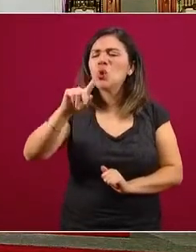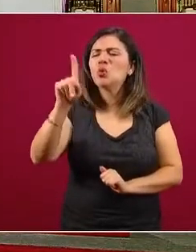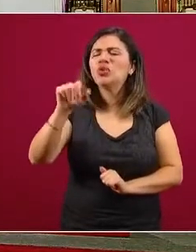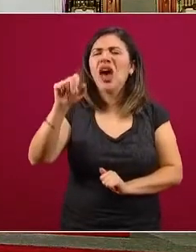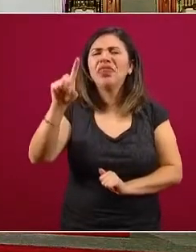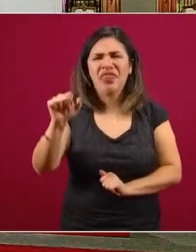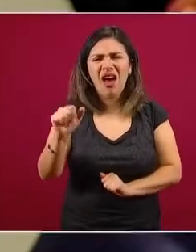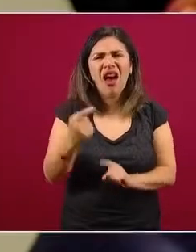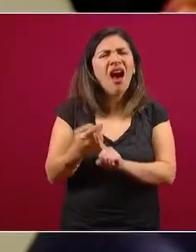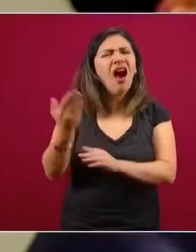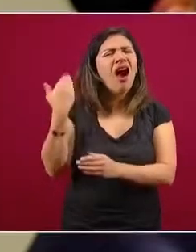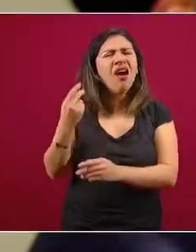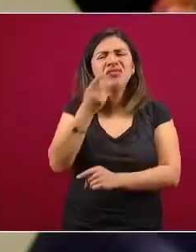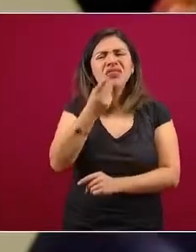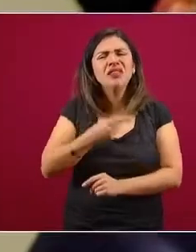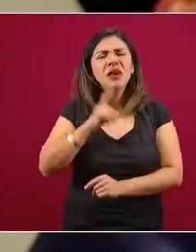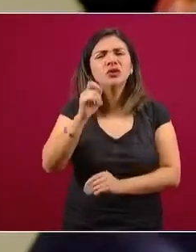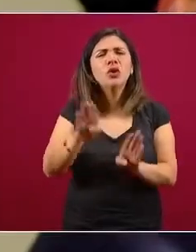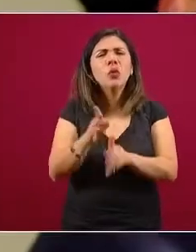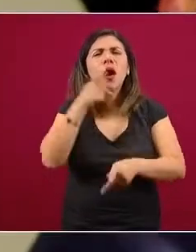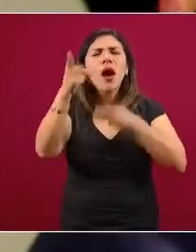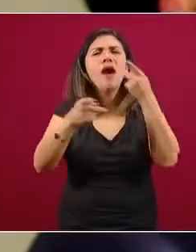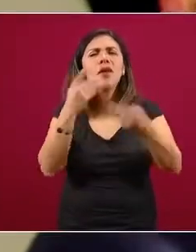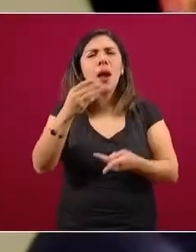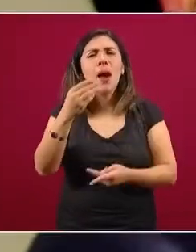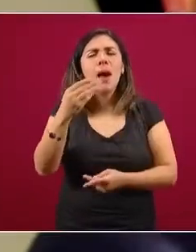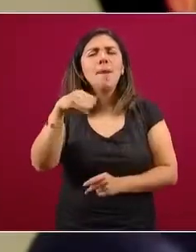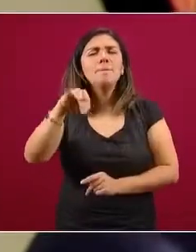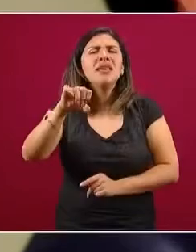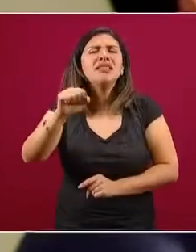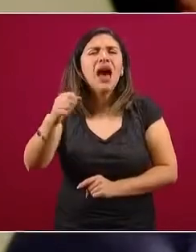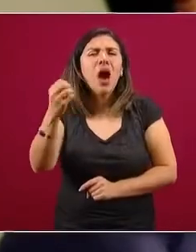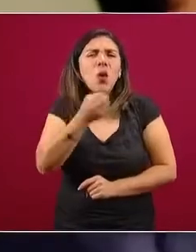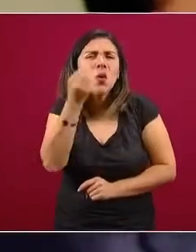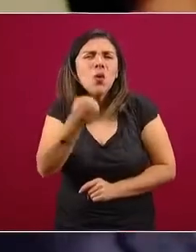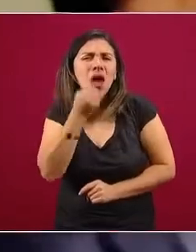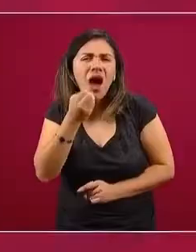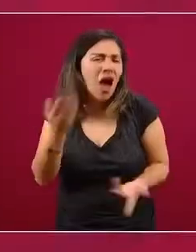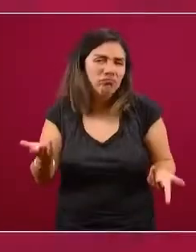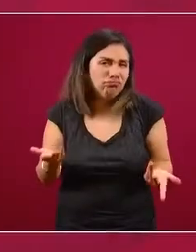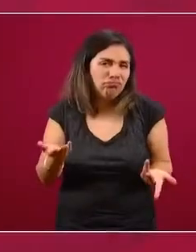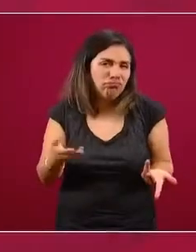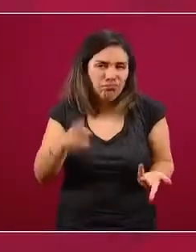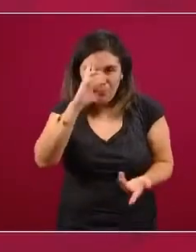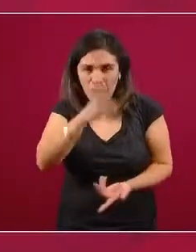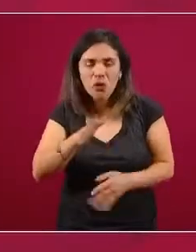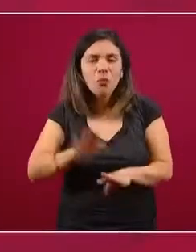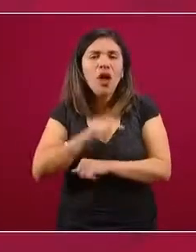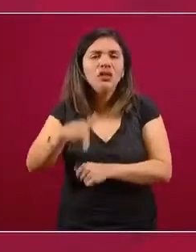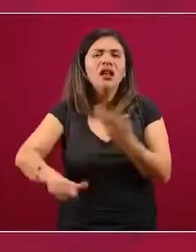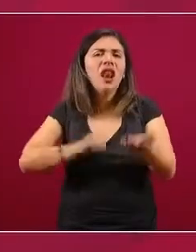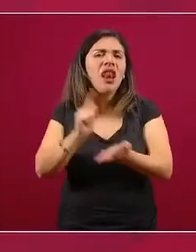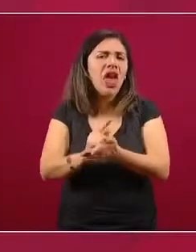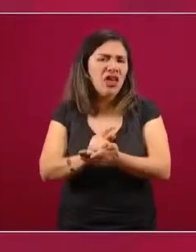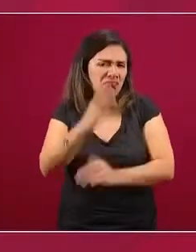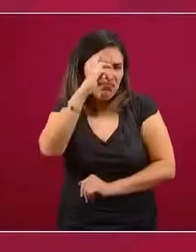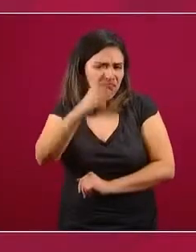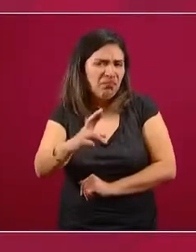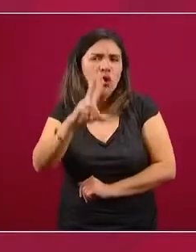El otro día me hablaban de decir misa, creo que también el medio en que usted trabaja, porque estamos en un estado laico